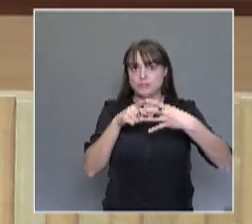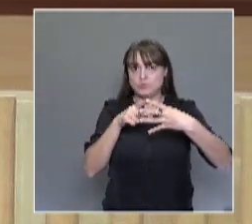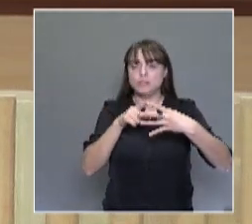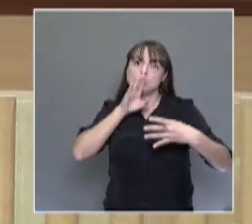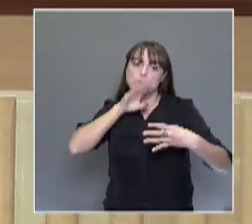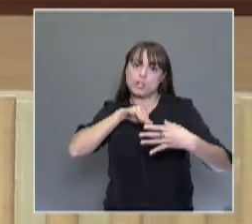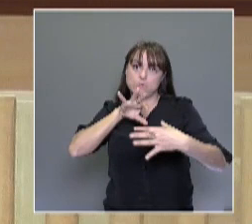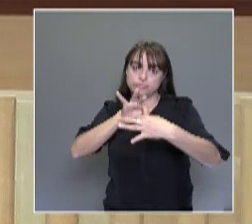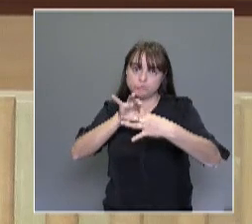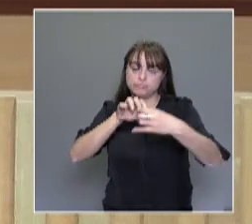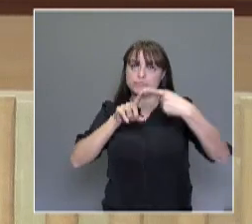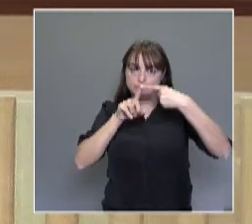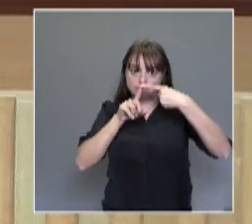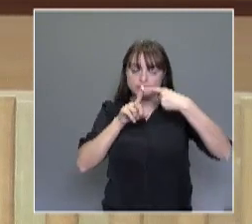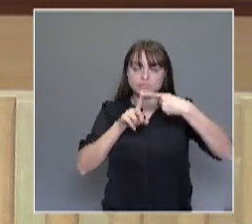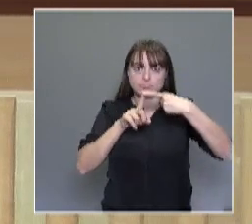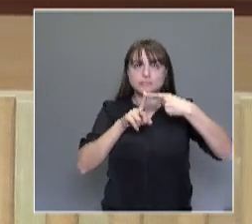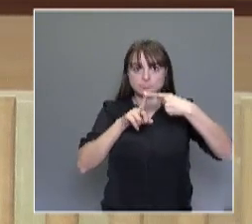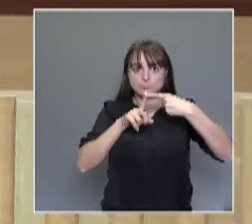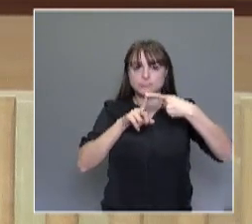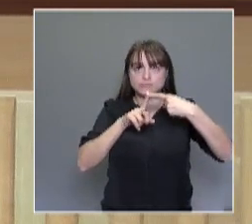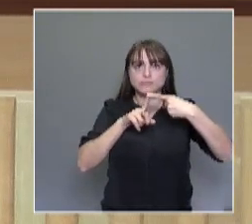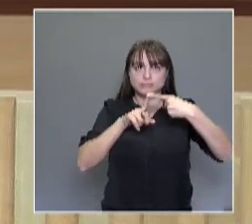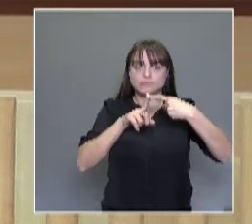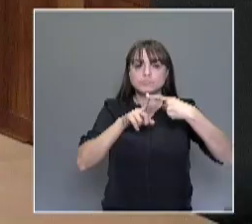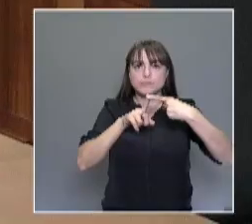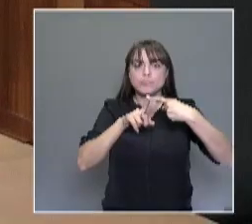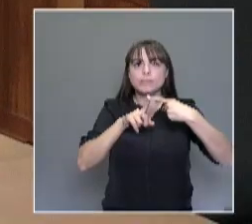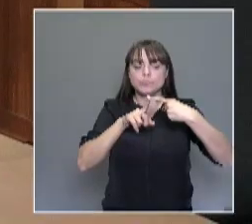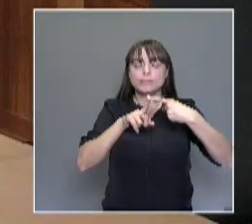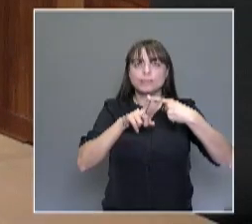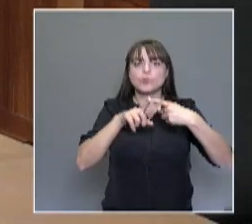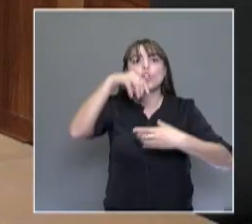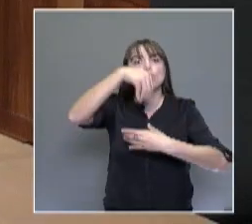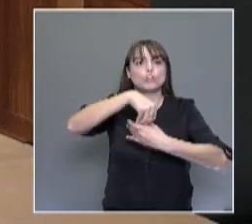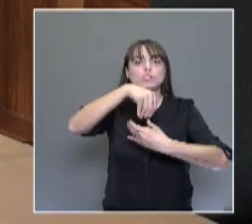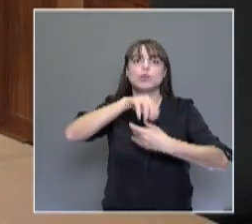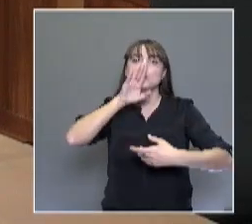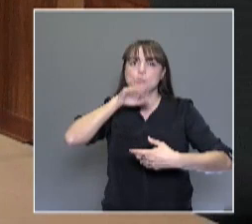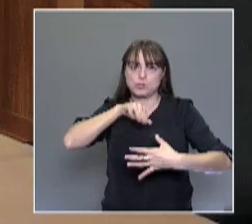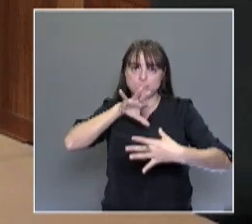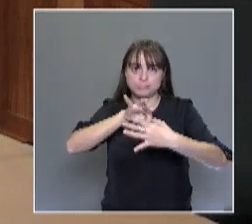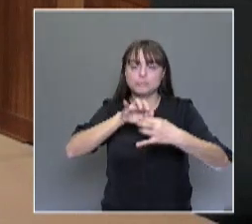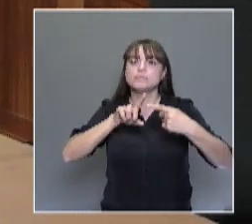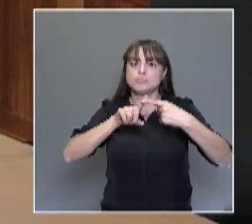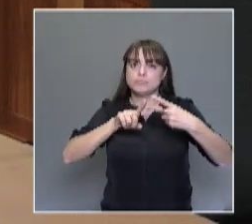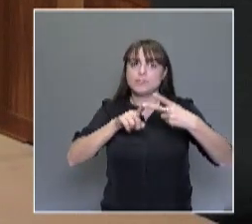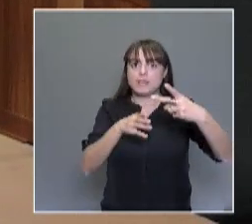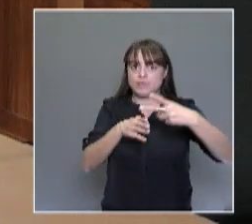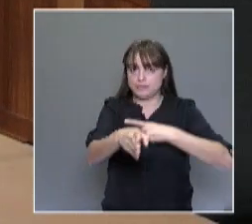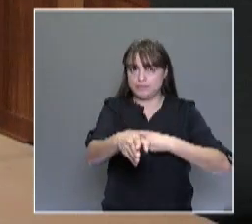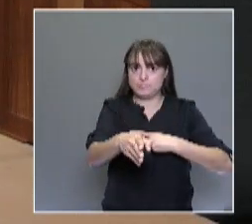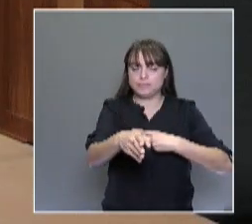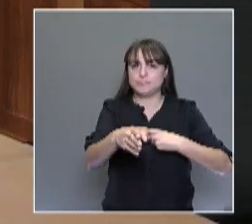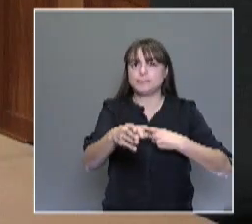pertinencia o sea en cuanto que tiene que ver con la Selección del contenido accesibilidad que tiene que ver con la